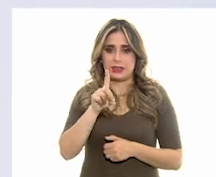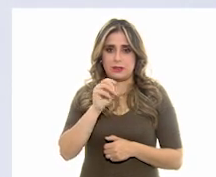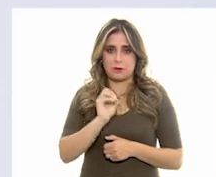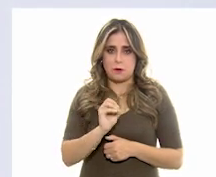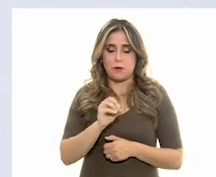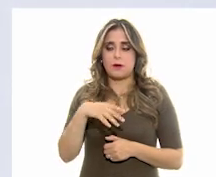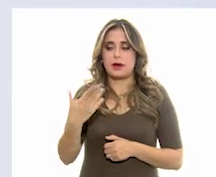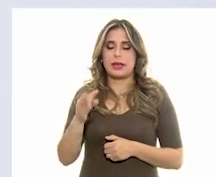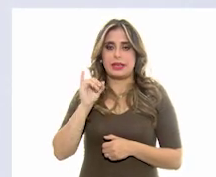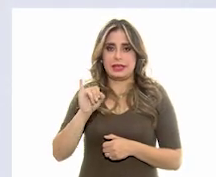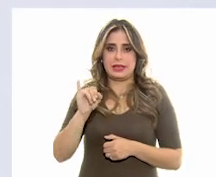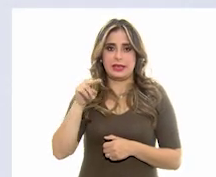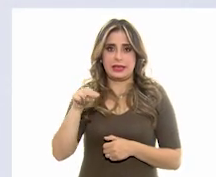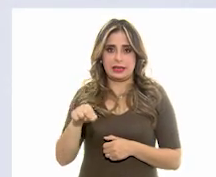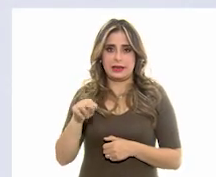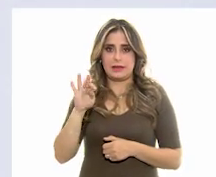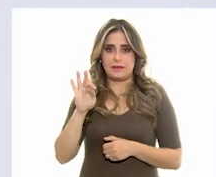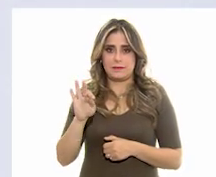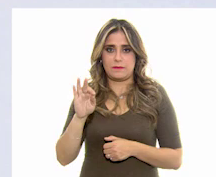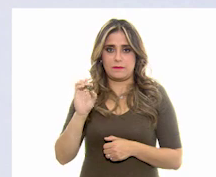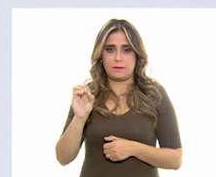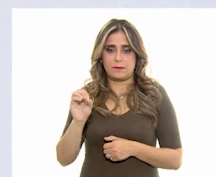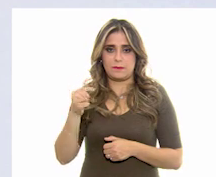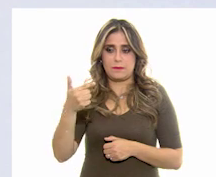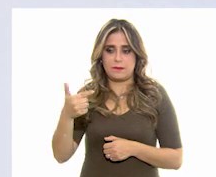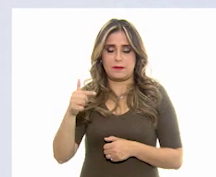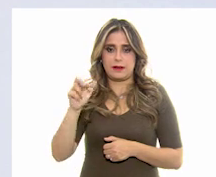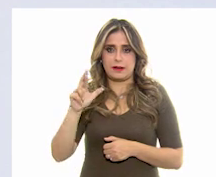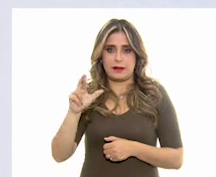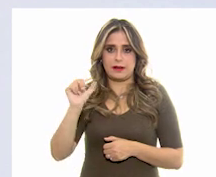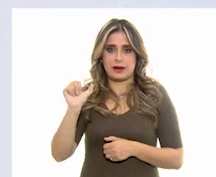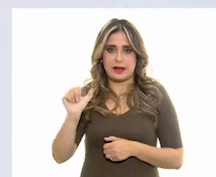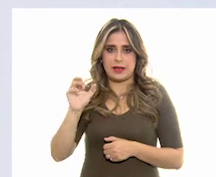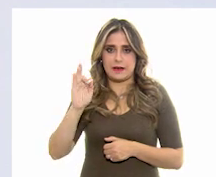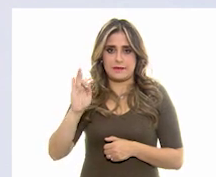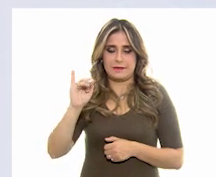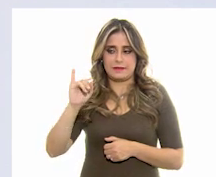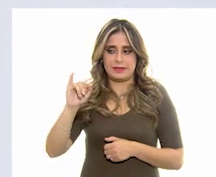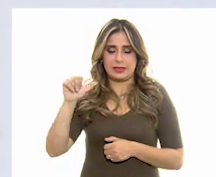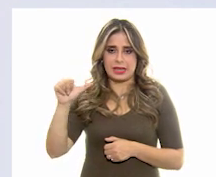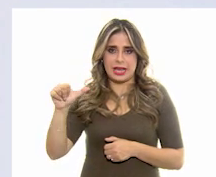Ajá. Infografías. Como es una palabra que ya hemos trabajado.